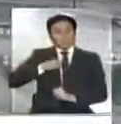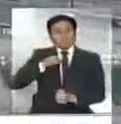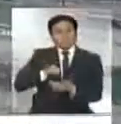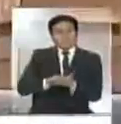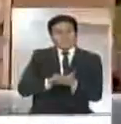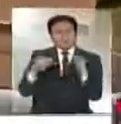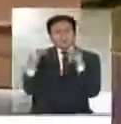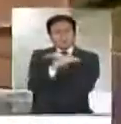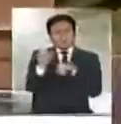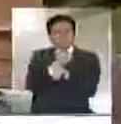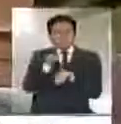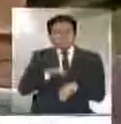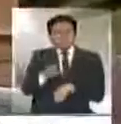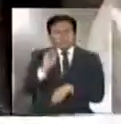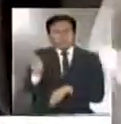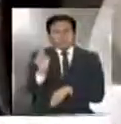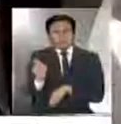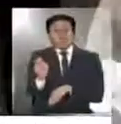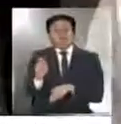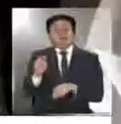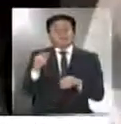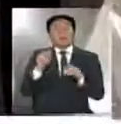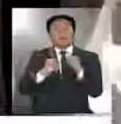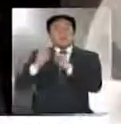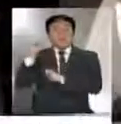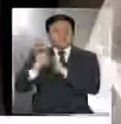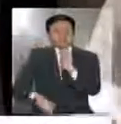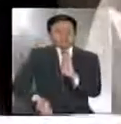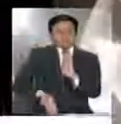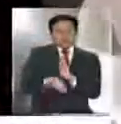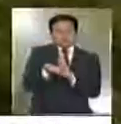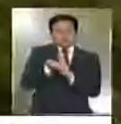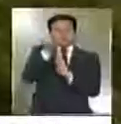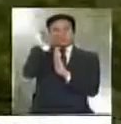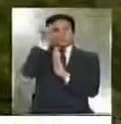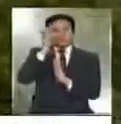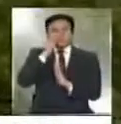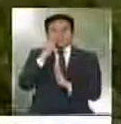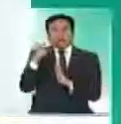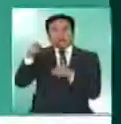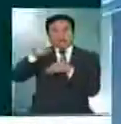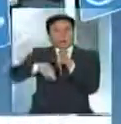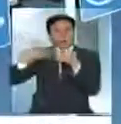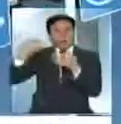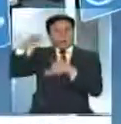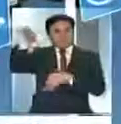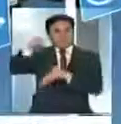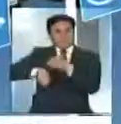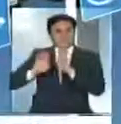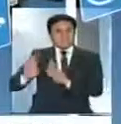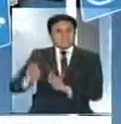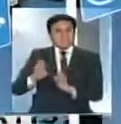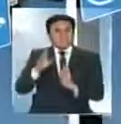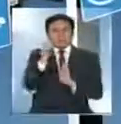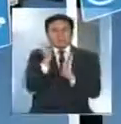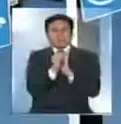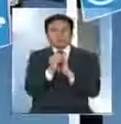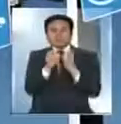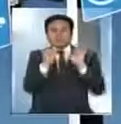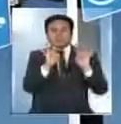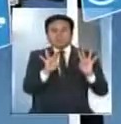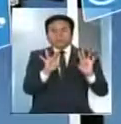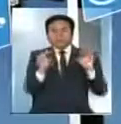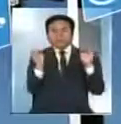por transitarlas. Es por eso que las concesionarias suben las tarifas, que están incorporadas en sus contratos, donde al precio se le atribuye un factor